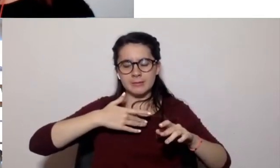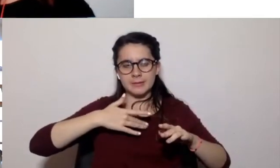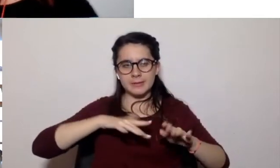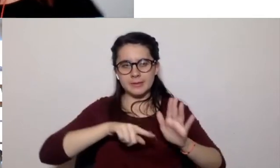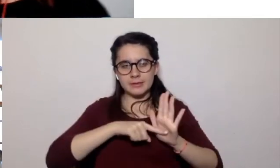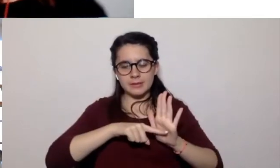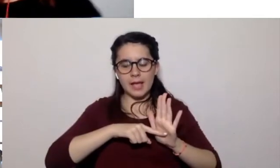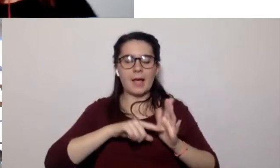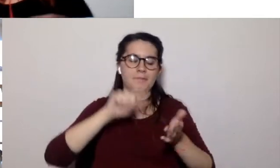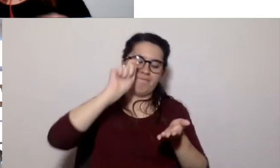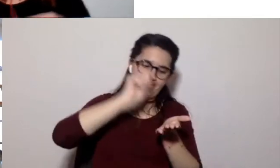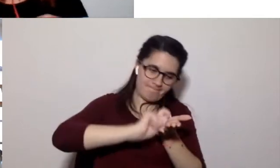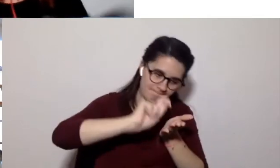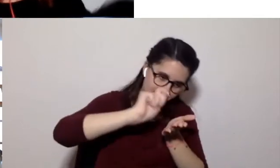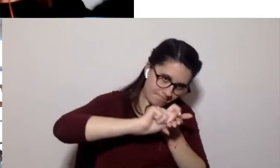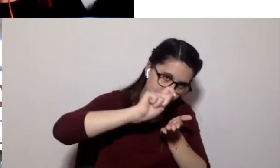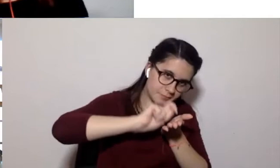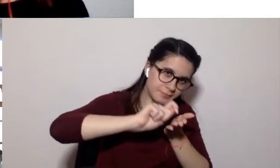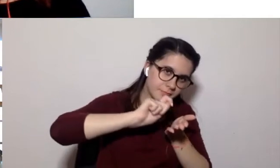Empiezas a escribir